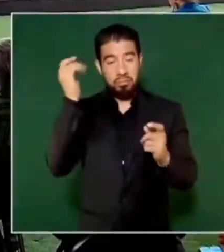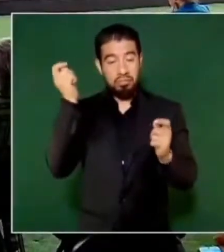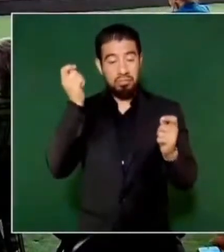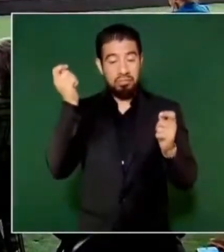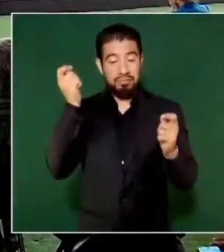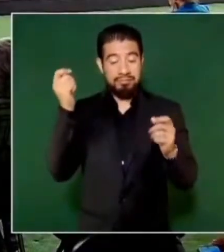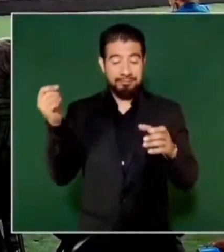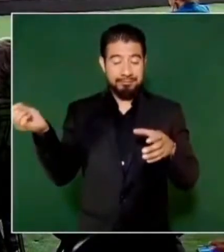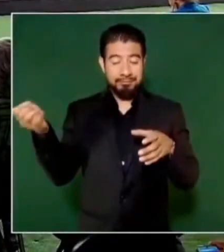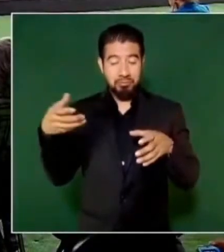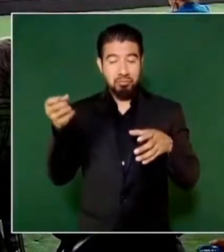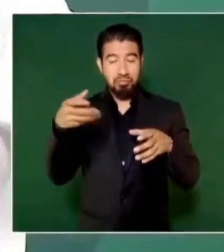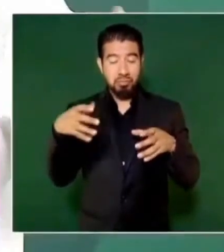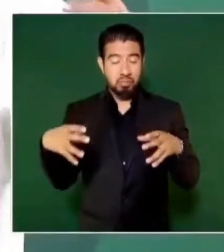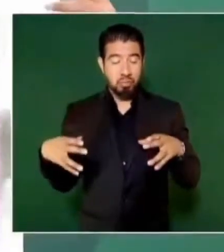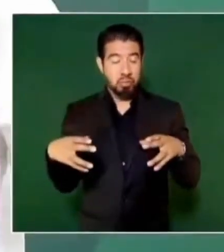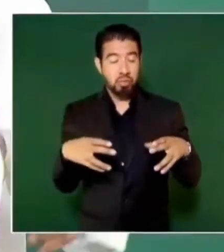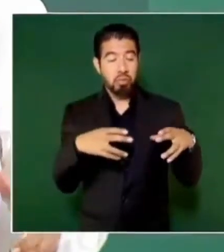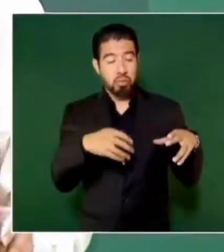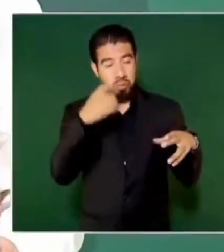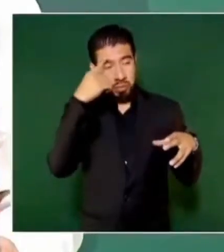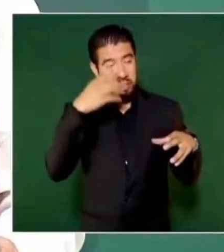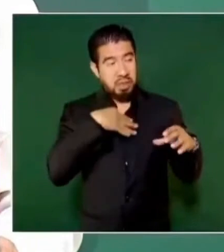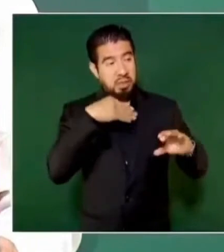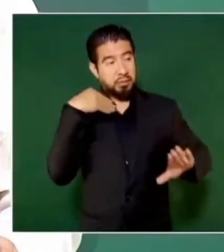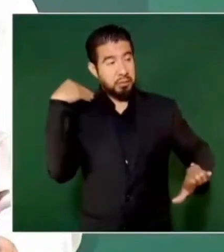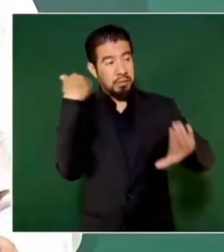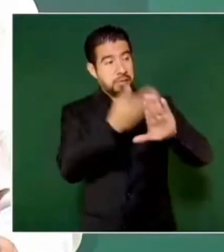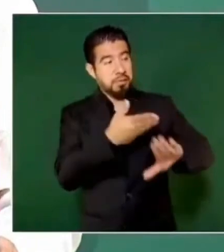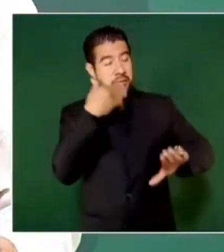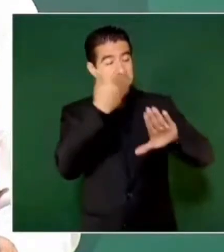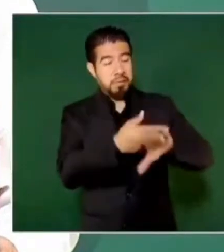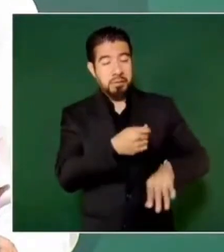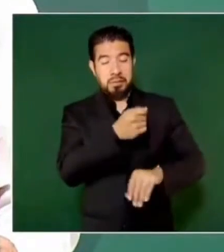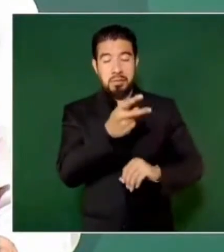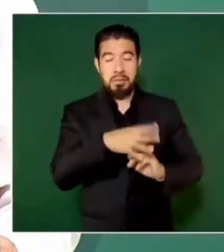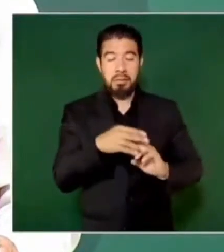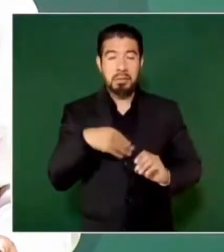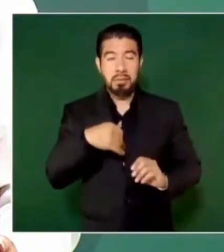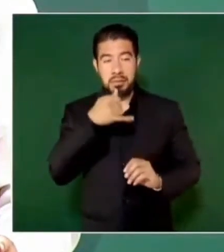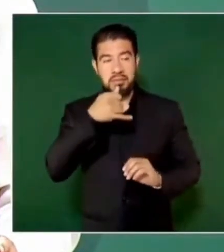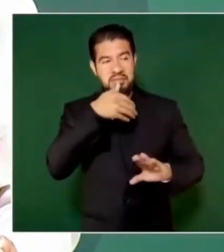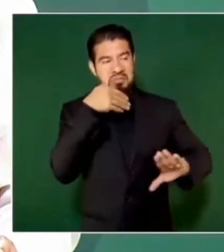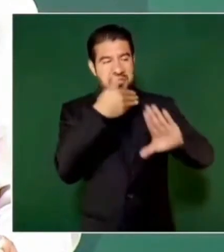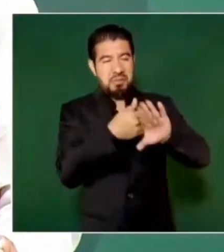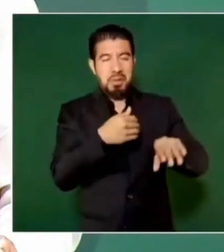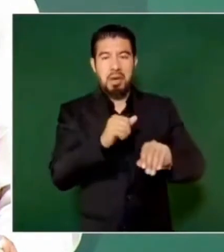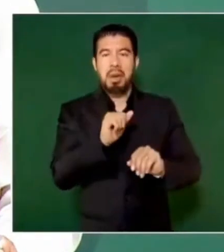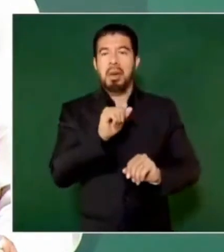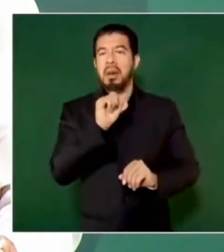para la guerra sucia en contra mía.